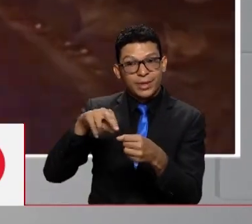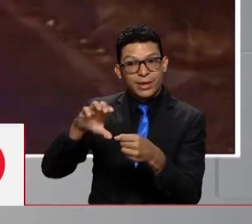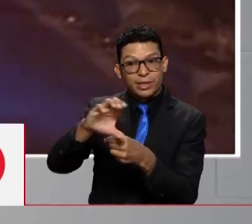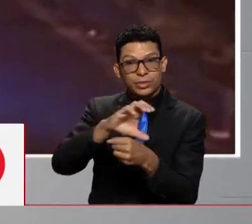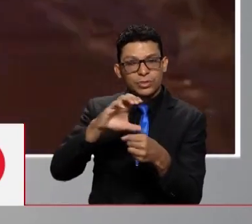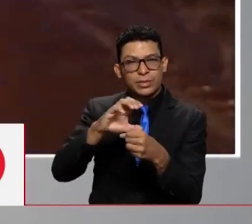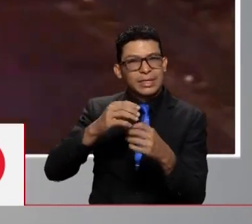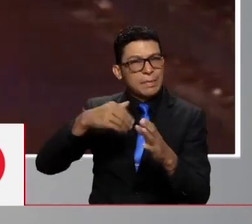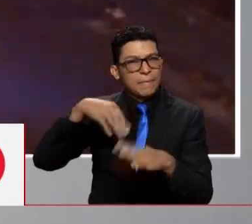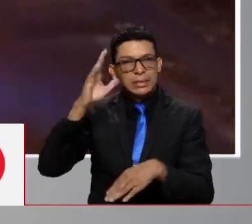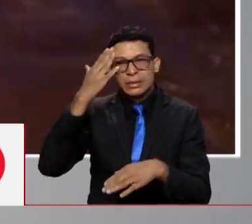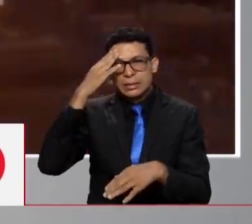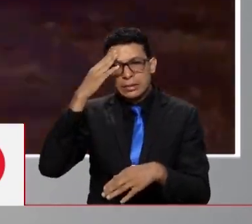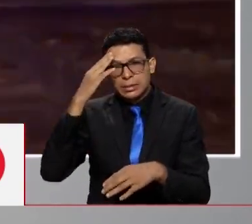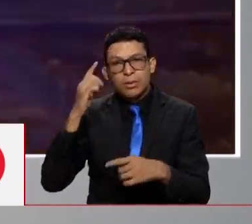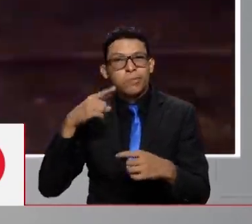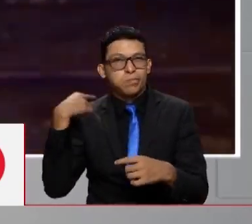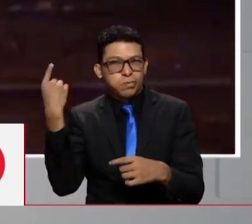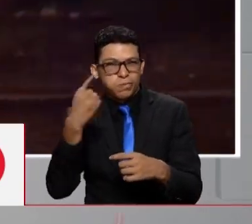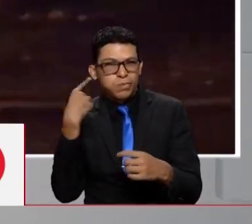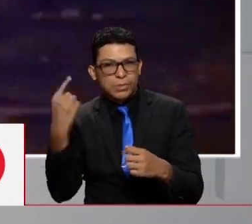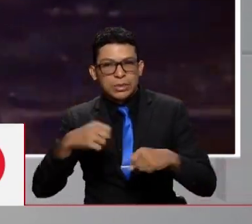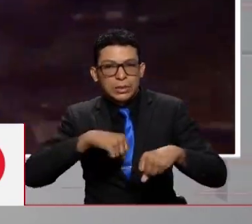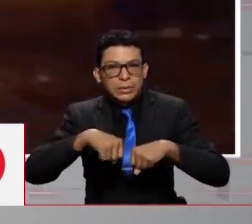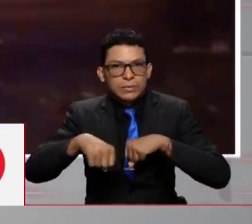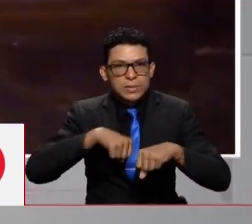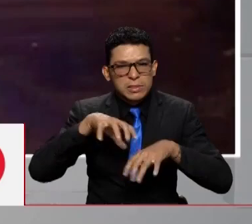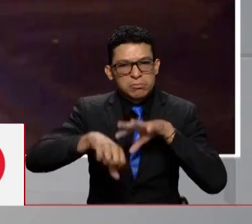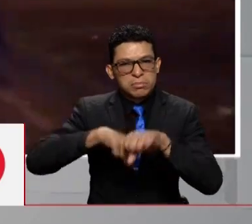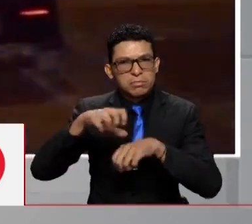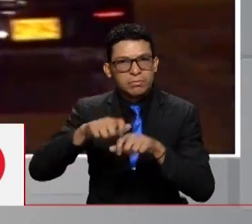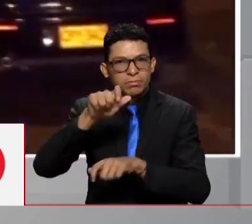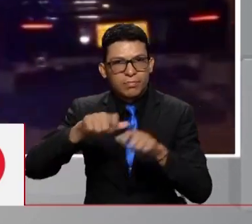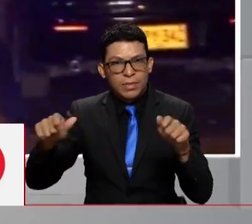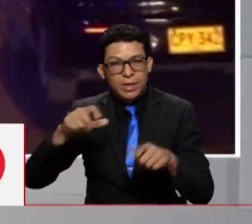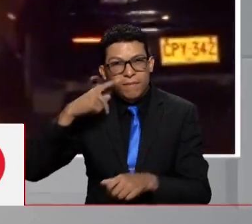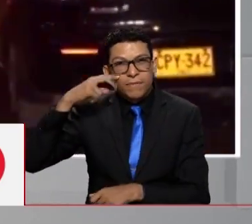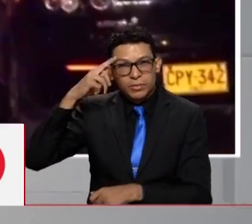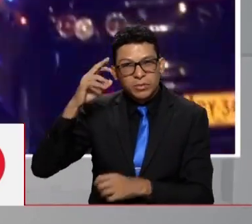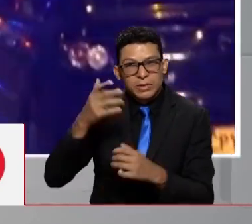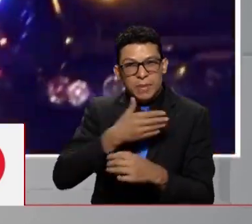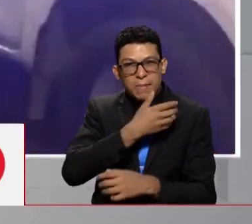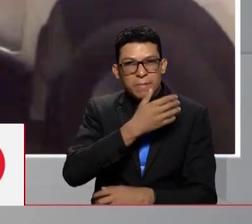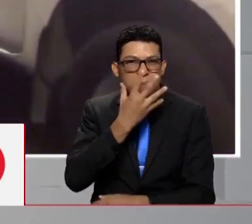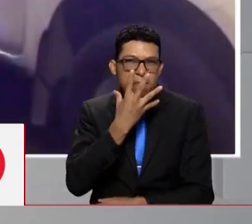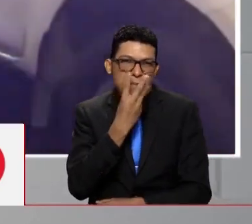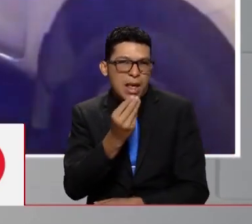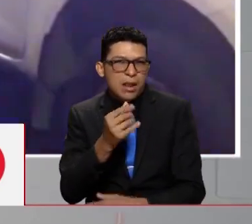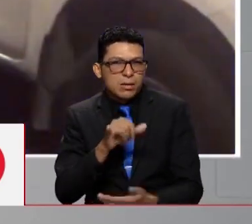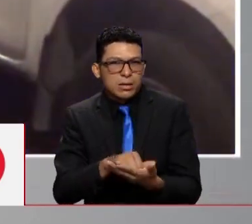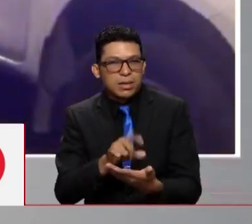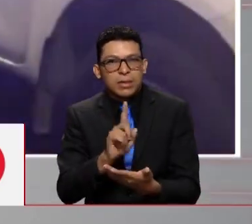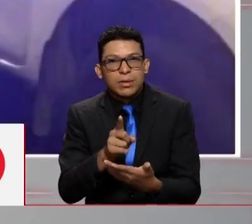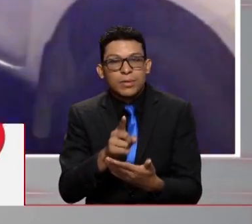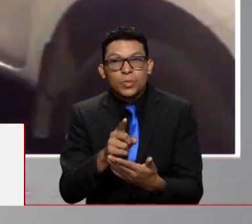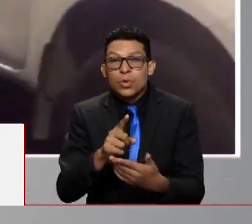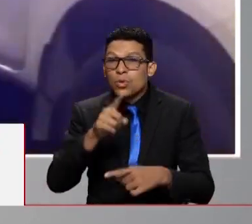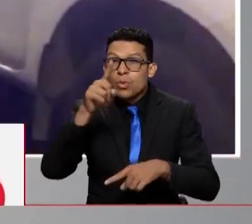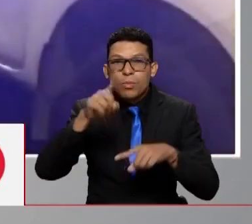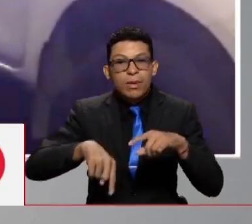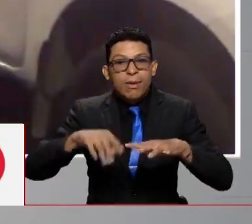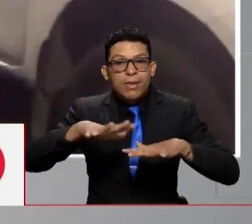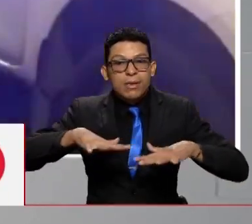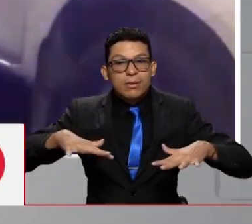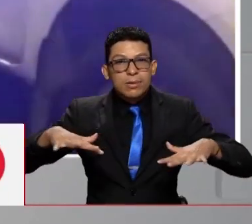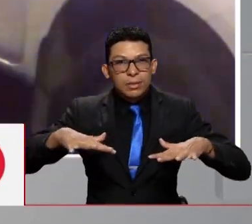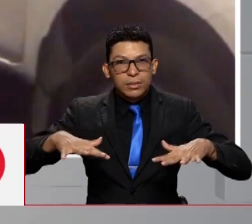debido a los operativos que vienen adelantando los irregulares. Se trata de que no puede existir un